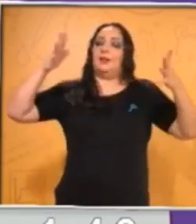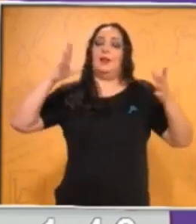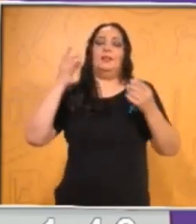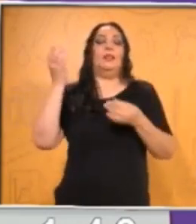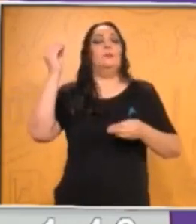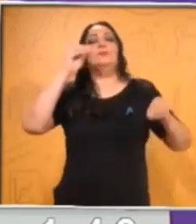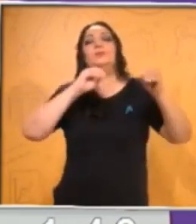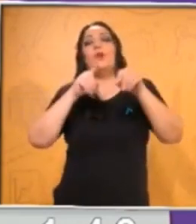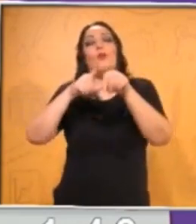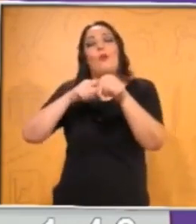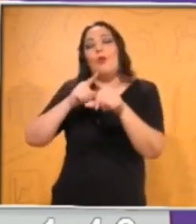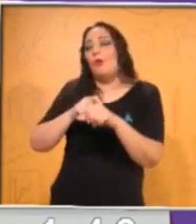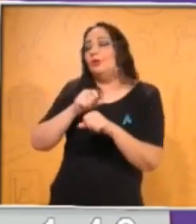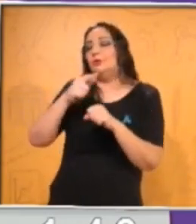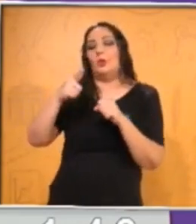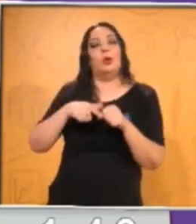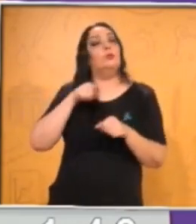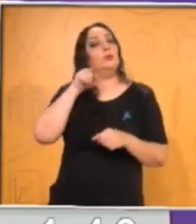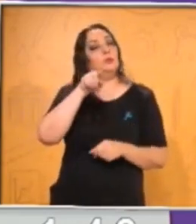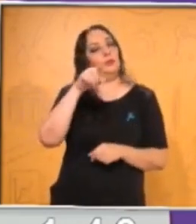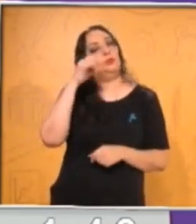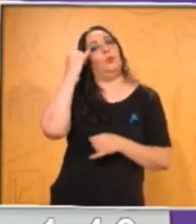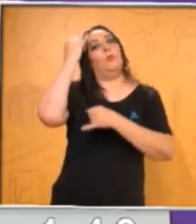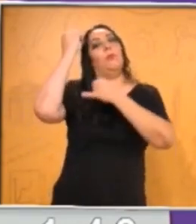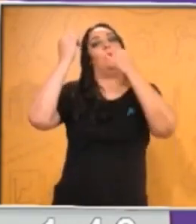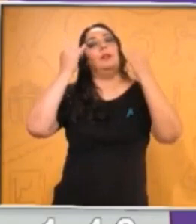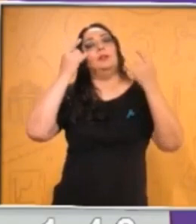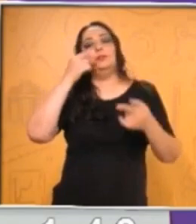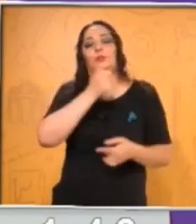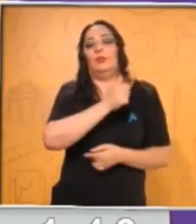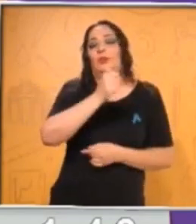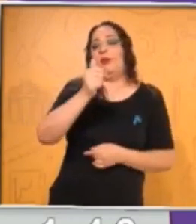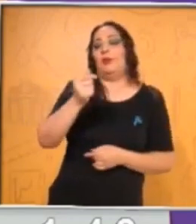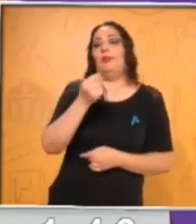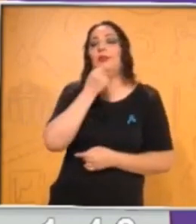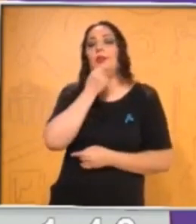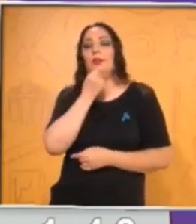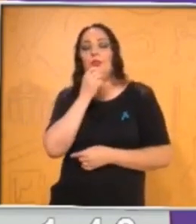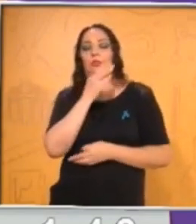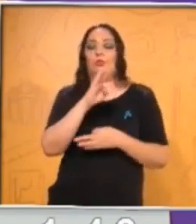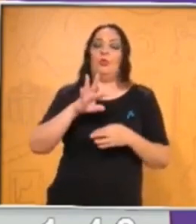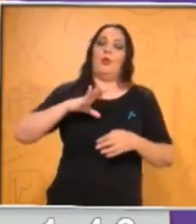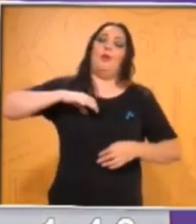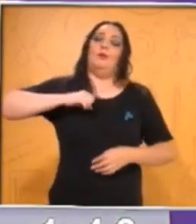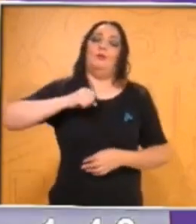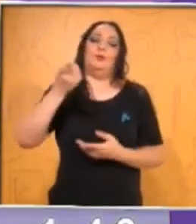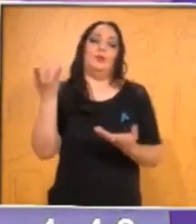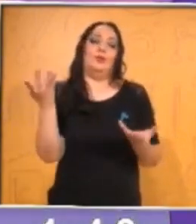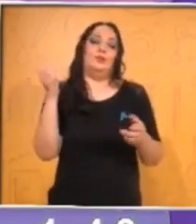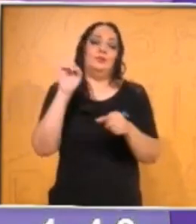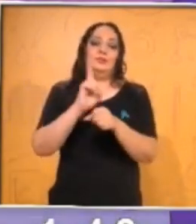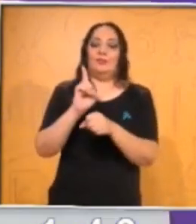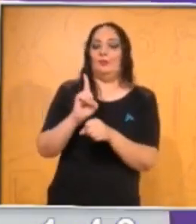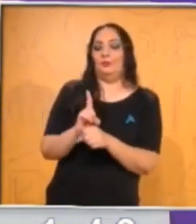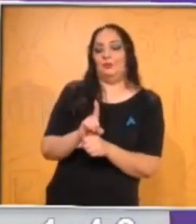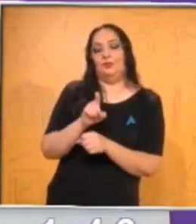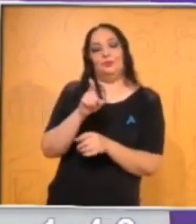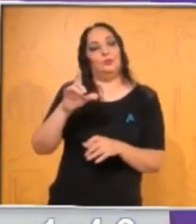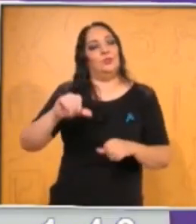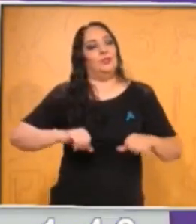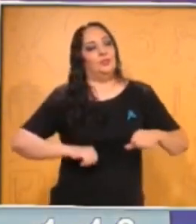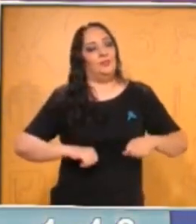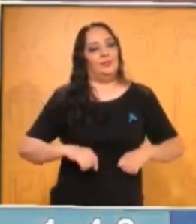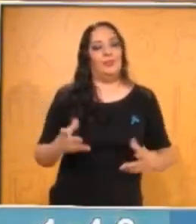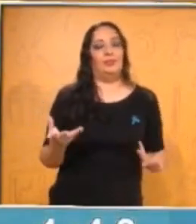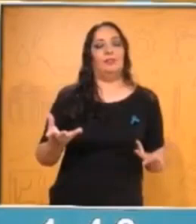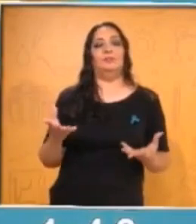demás. Recuerden que aquí también entra su imaginación y creatividad y todo el esmero que le ponen diariamente a sus actividades. Si ustedes